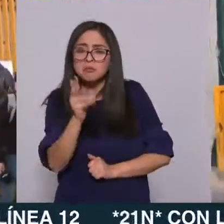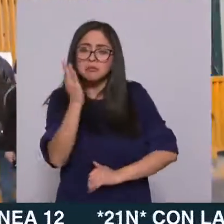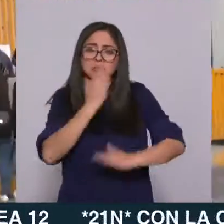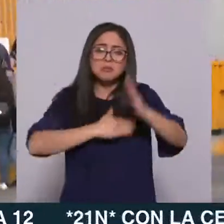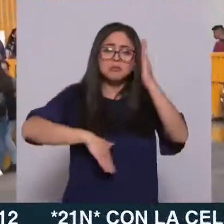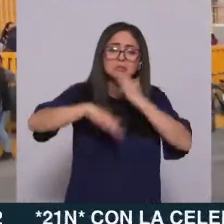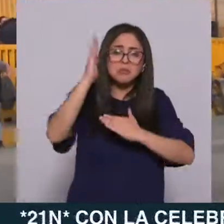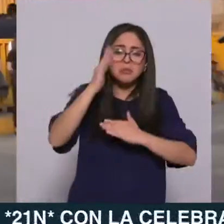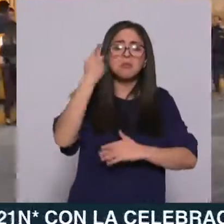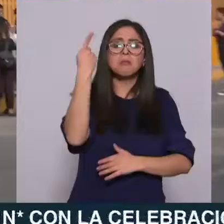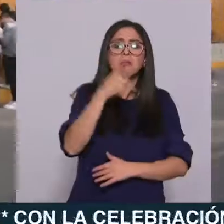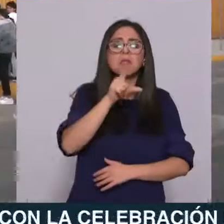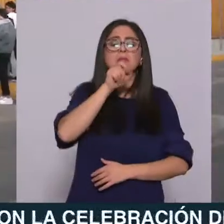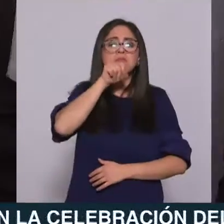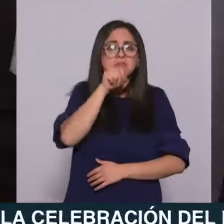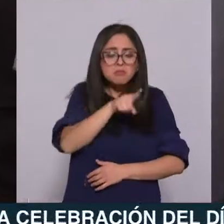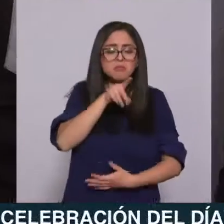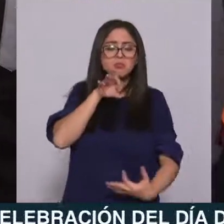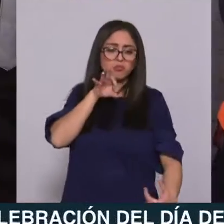dónde pueden ellos